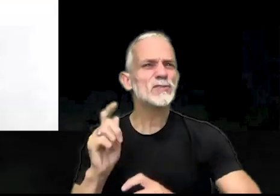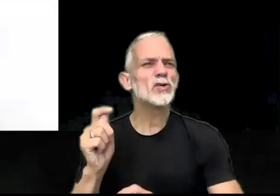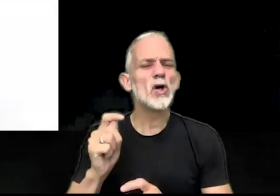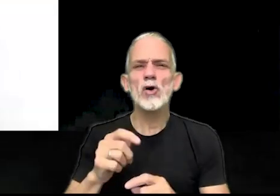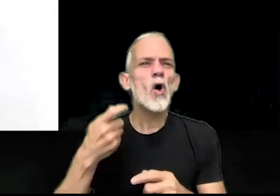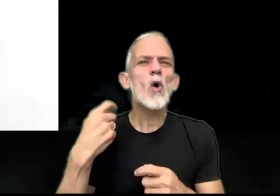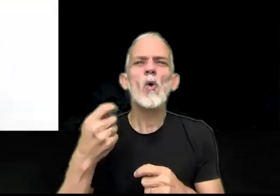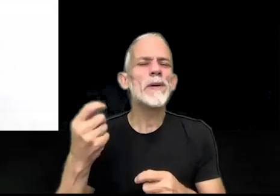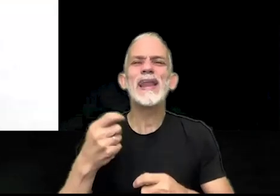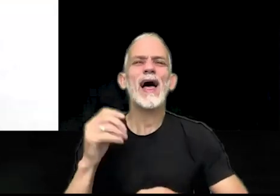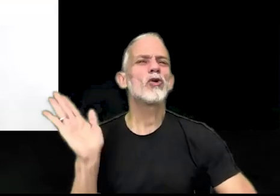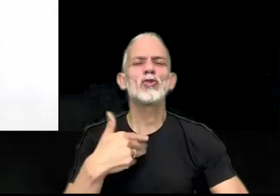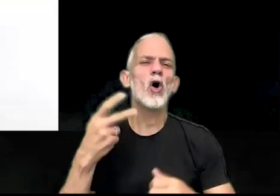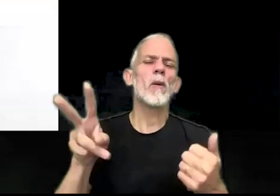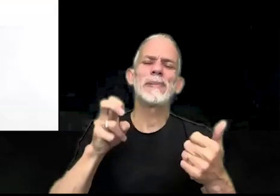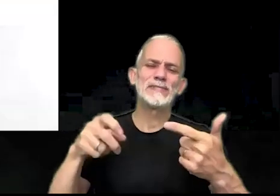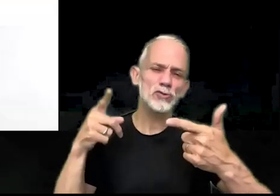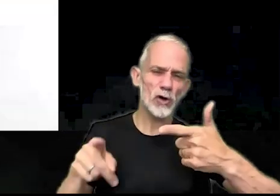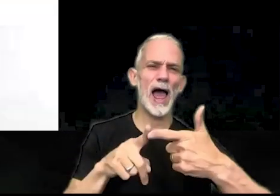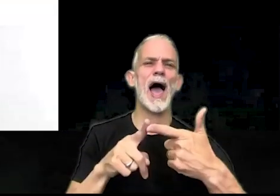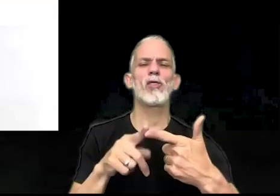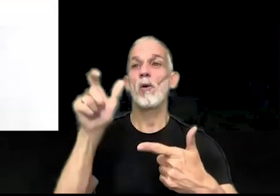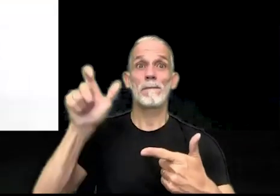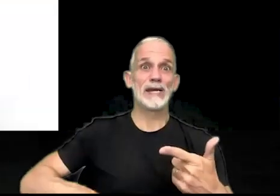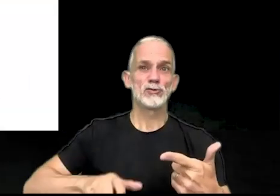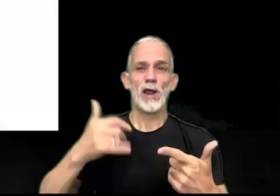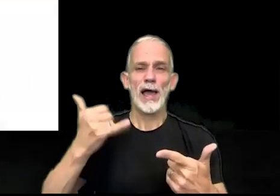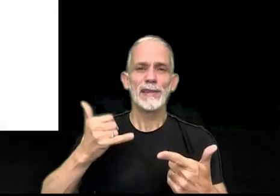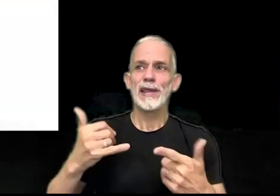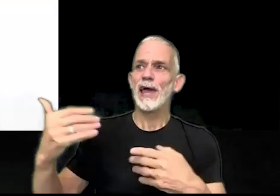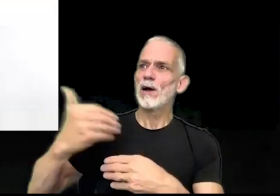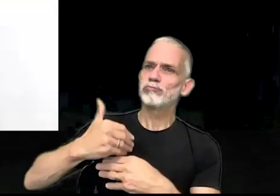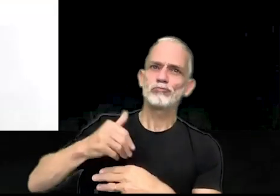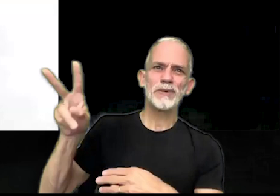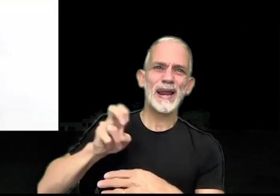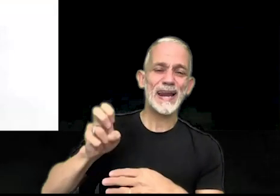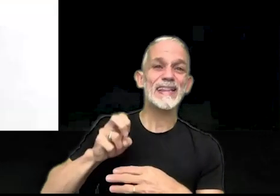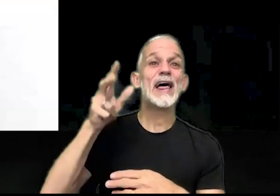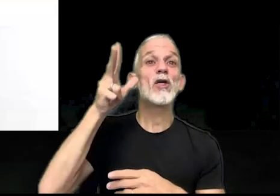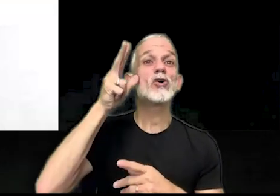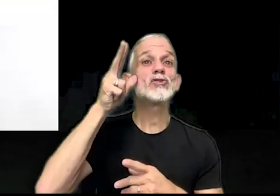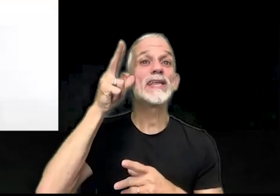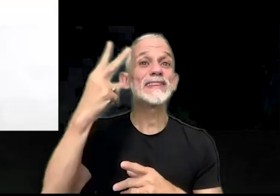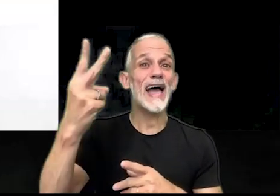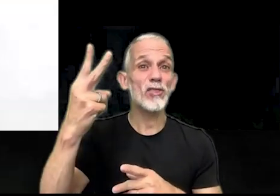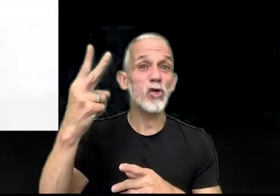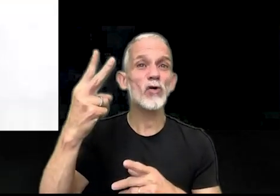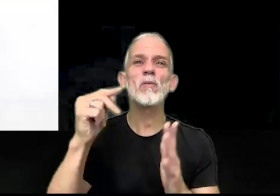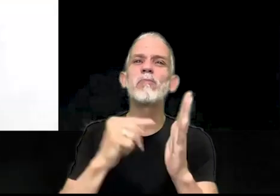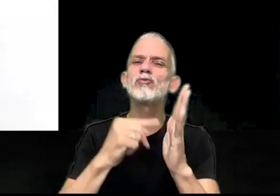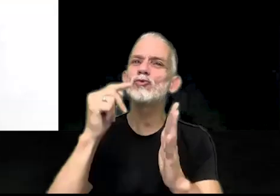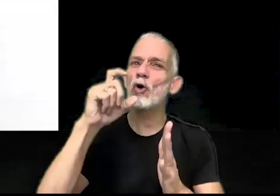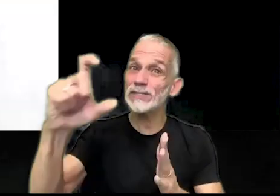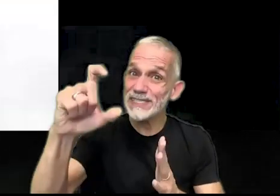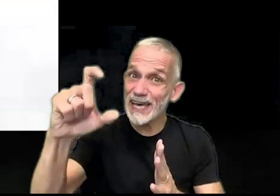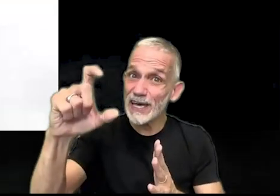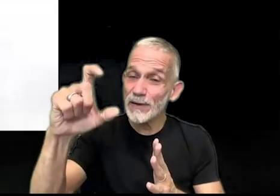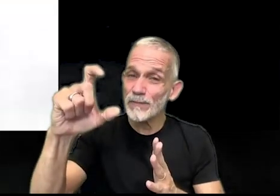todo jubilado, pensionado, todo sujeto que obtenga renta del 82, inciso